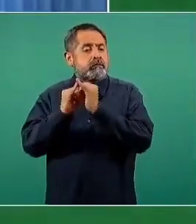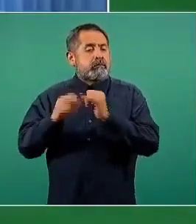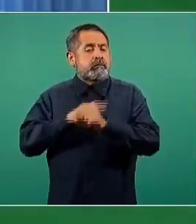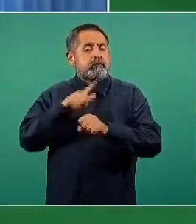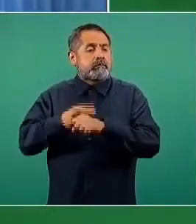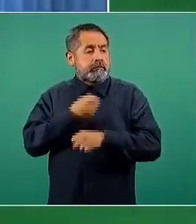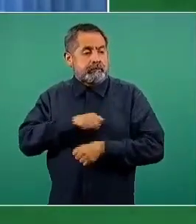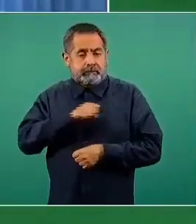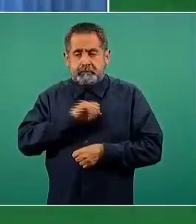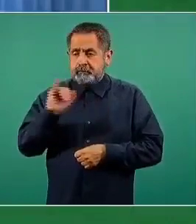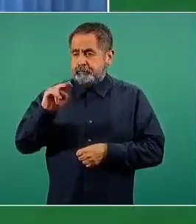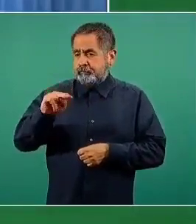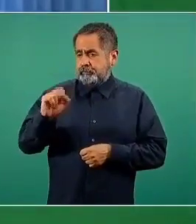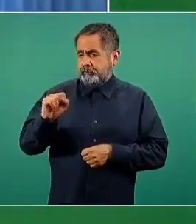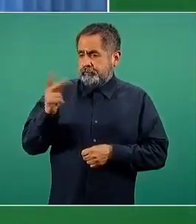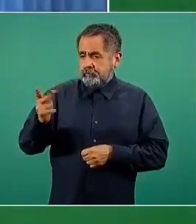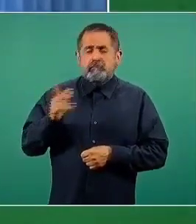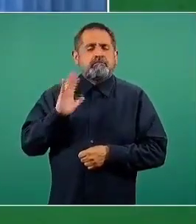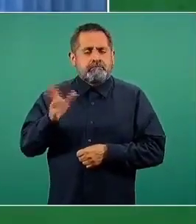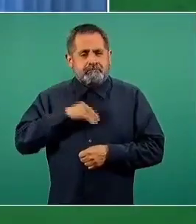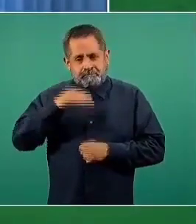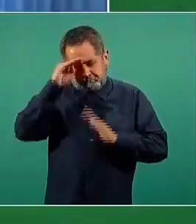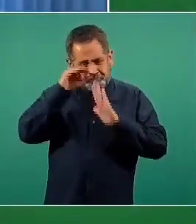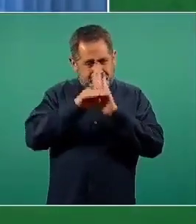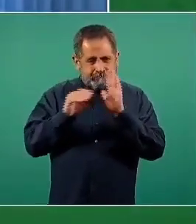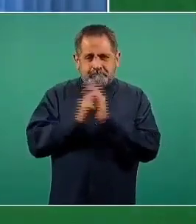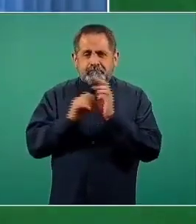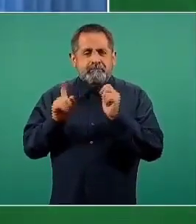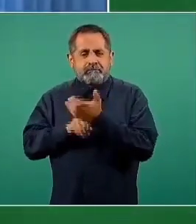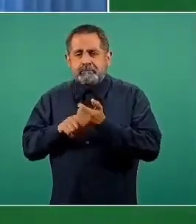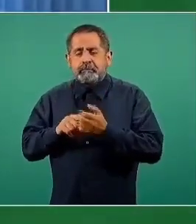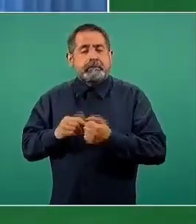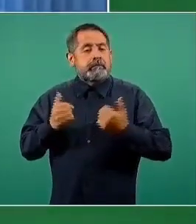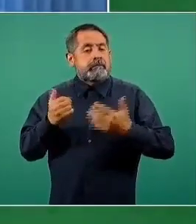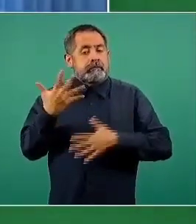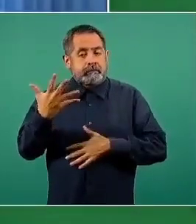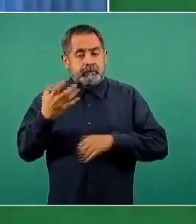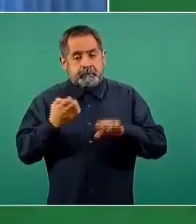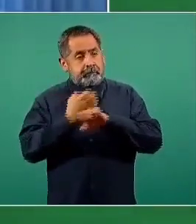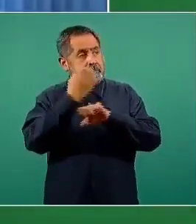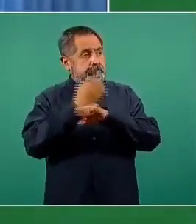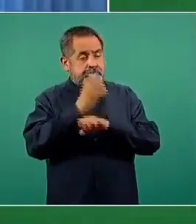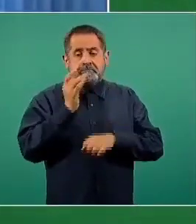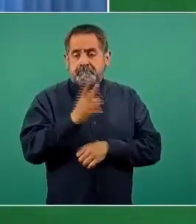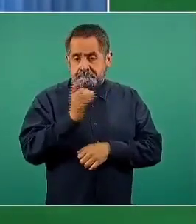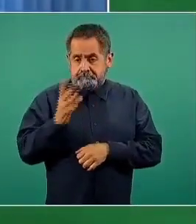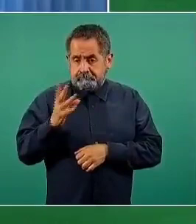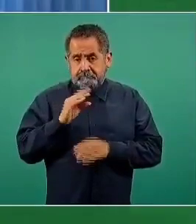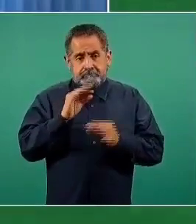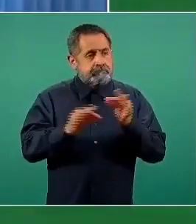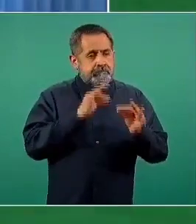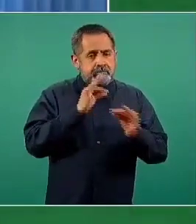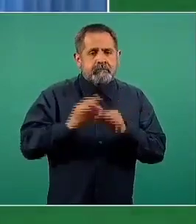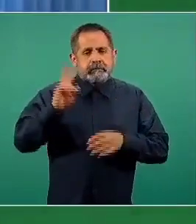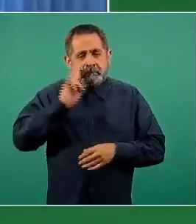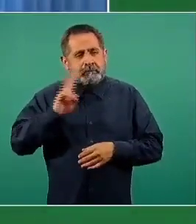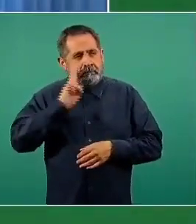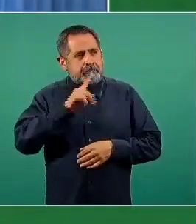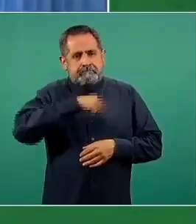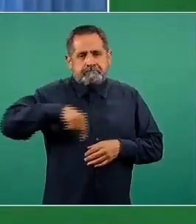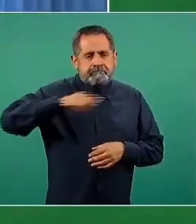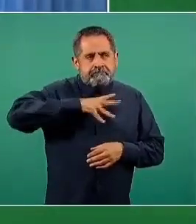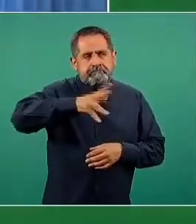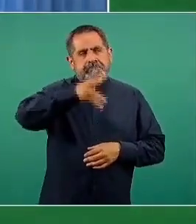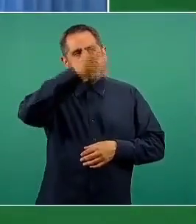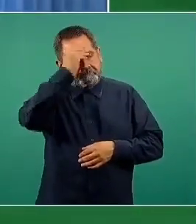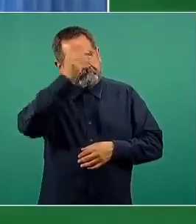Pública sobre la estrategia comunitaria con enfoque de APS en 5 entidades federativas, del cual esperamos sacar lecciones